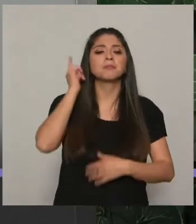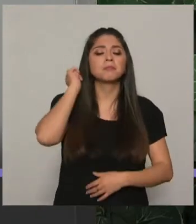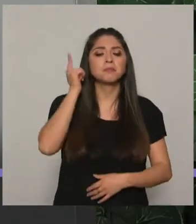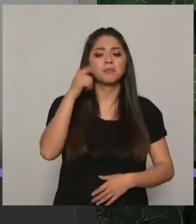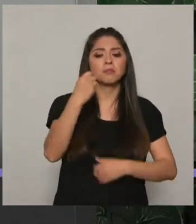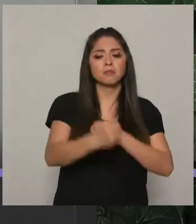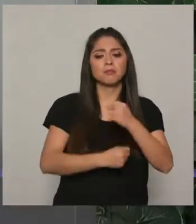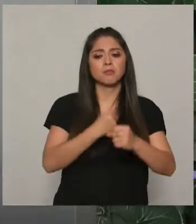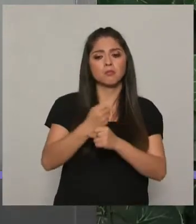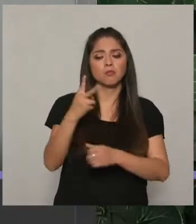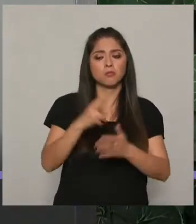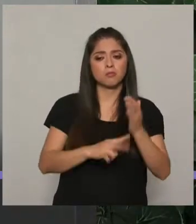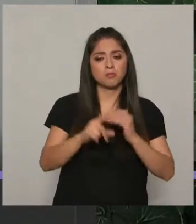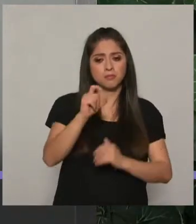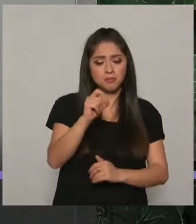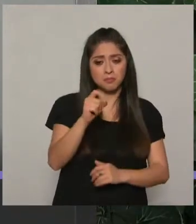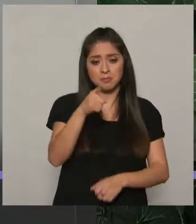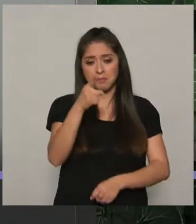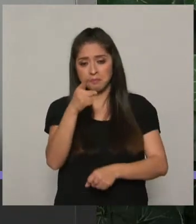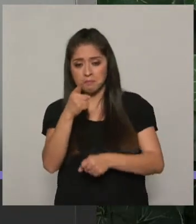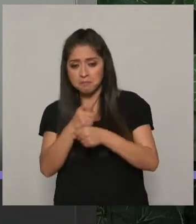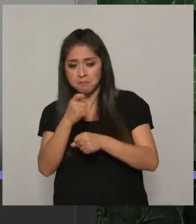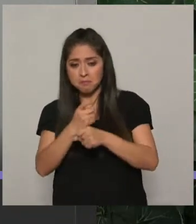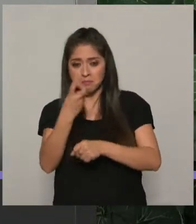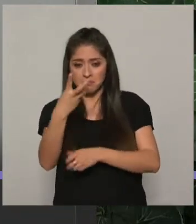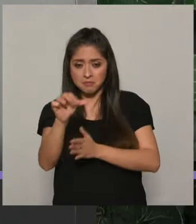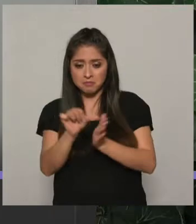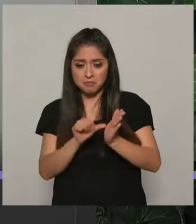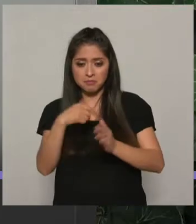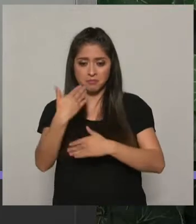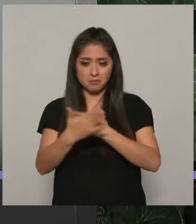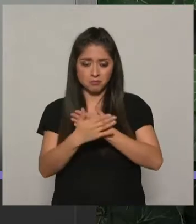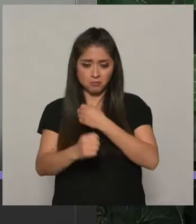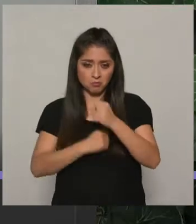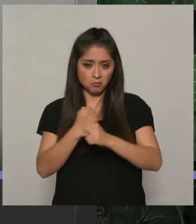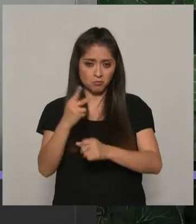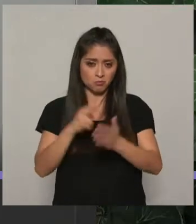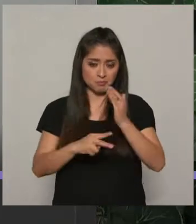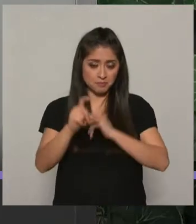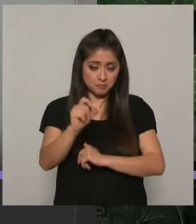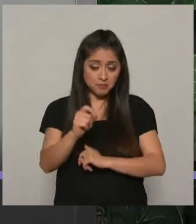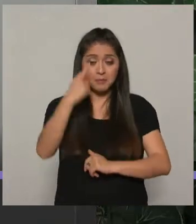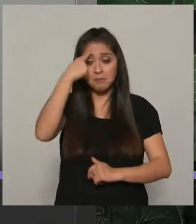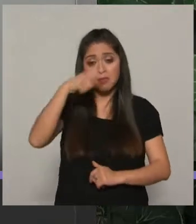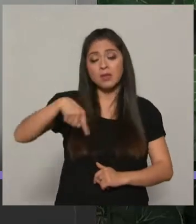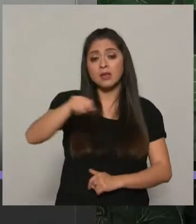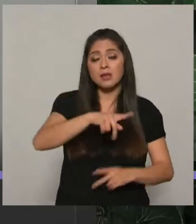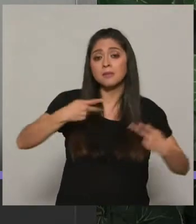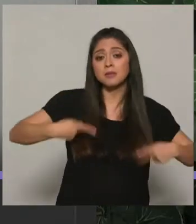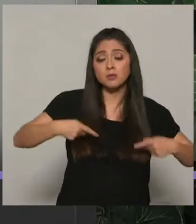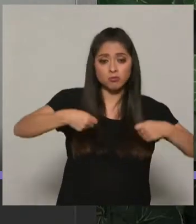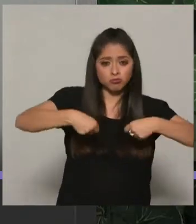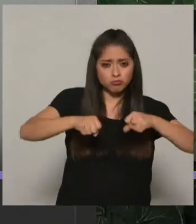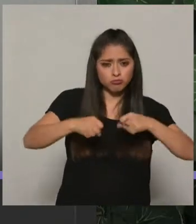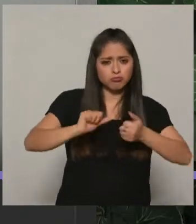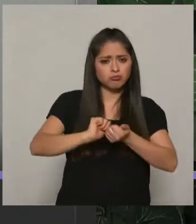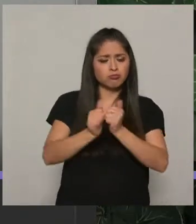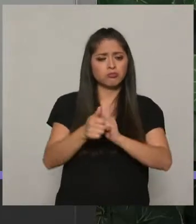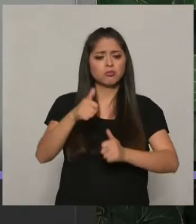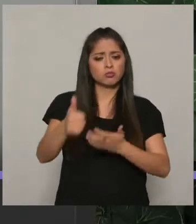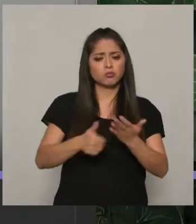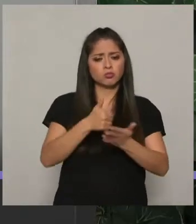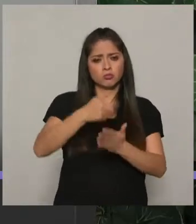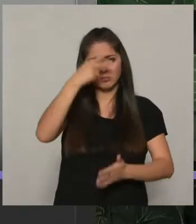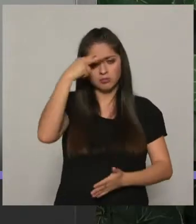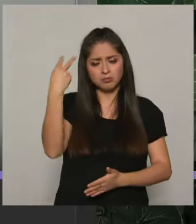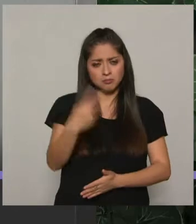primer trimestre del siguiente año. Queremos iniciar con este proceso para que puedan tener los motociclistas este espacio y que la Ciudad de México también pueda